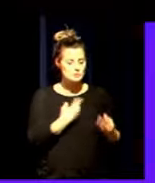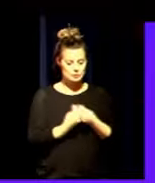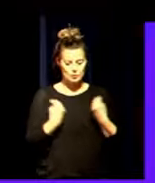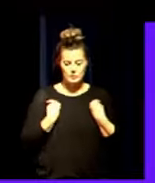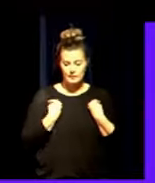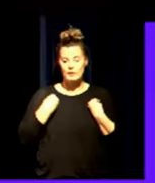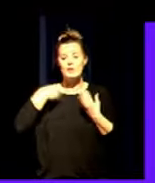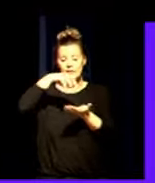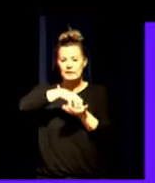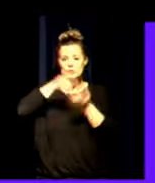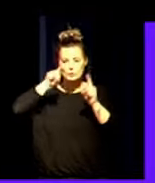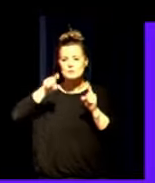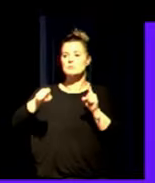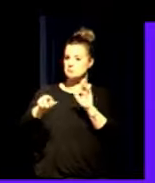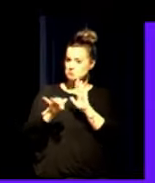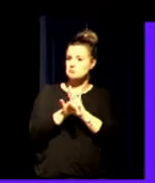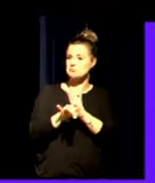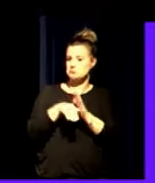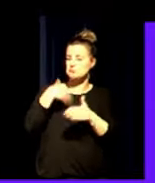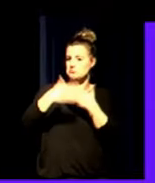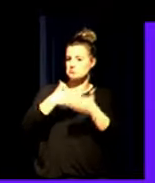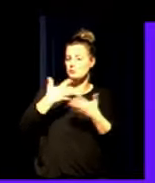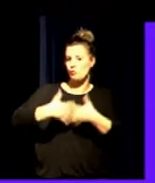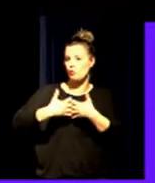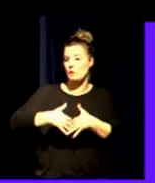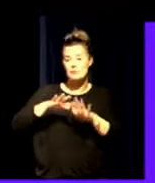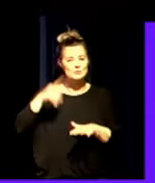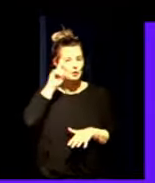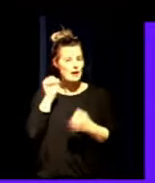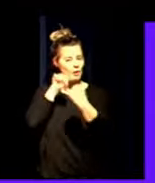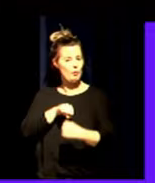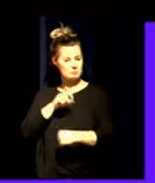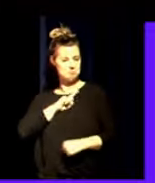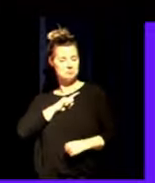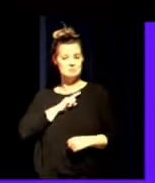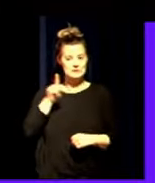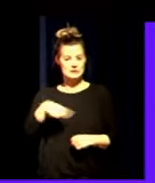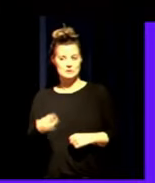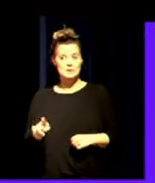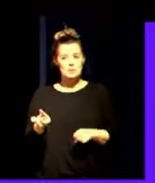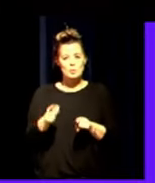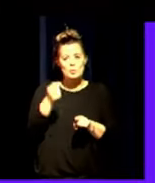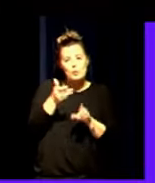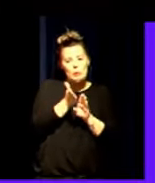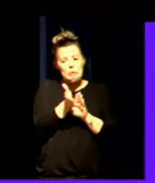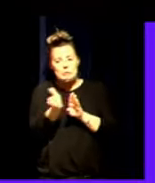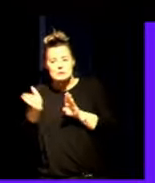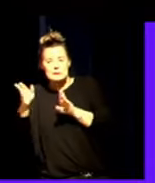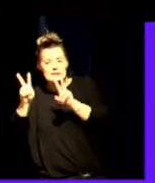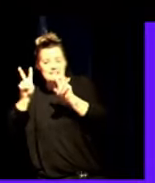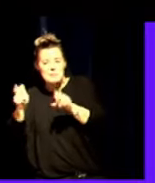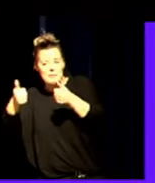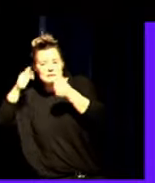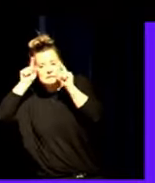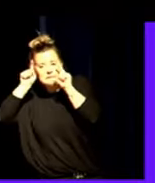los centros, era un poco, no sé si estáis de acuerdo conmigo en esto, un poco escorada hacia ámbitos de disciplina y no